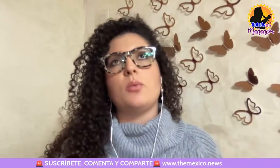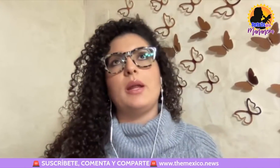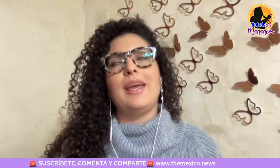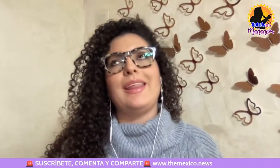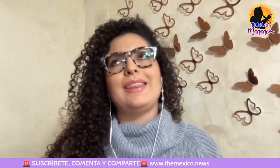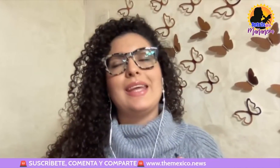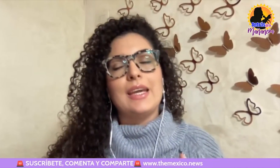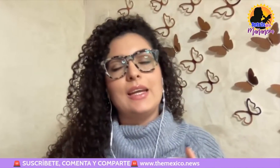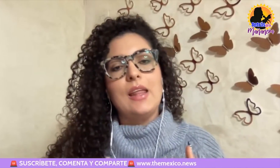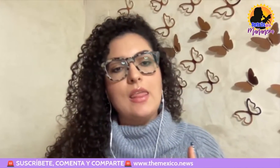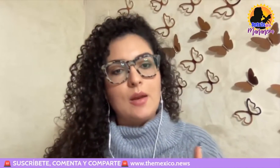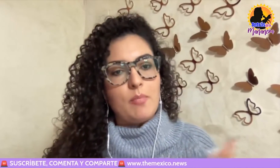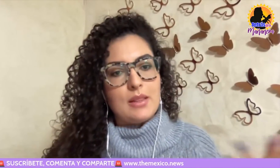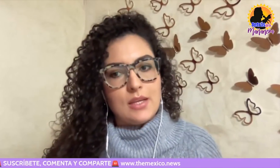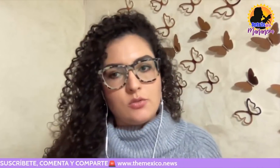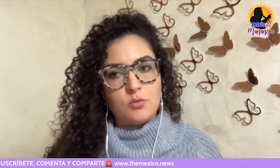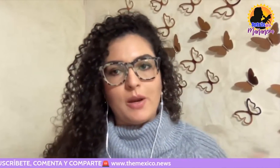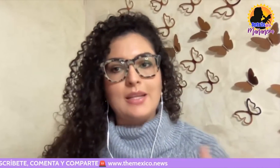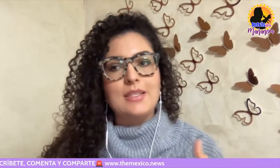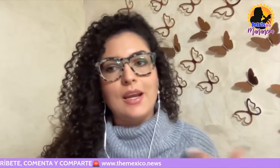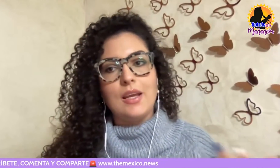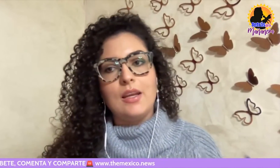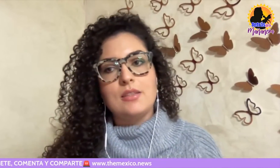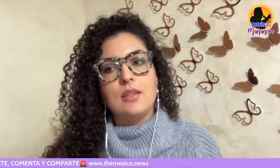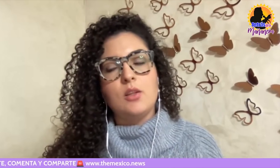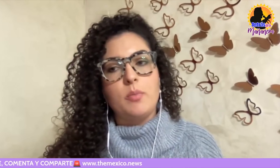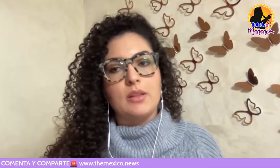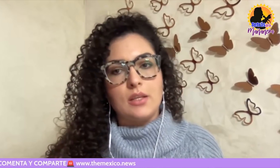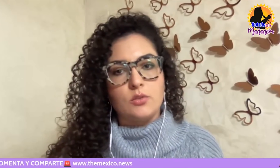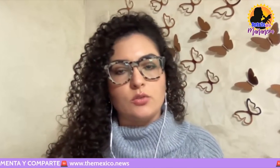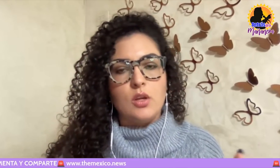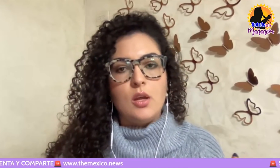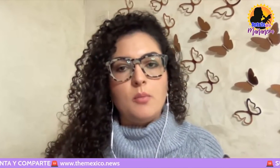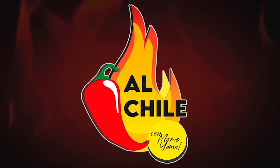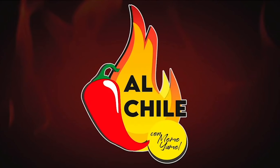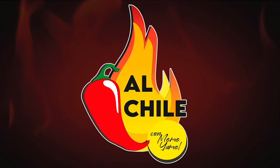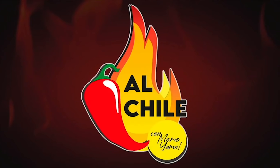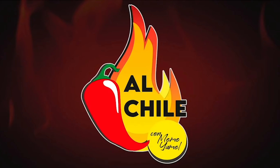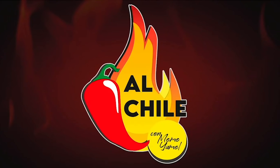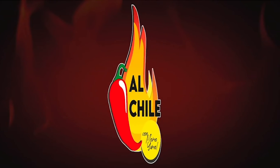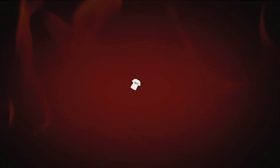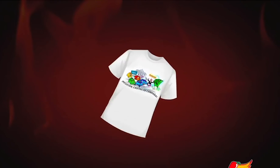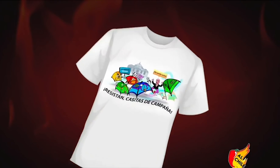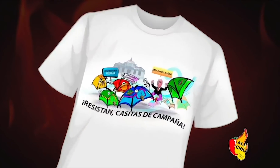sobre déjenle de dar pretextos, pareciera que le están dando pretextos.